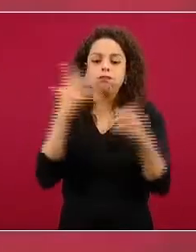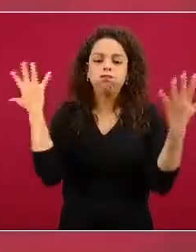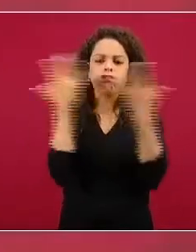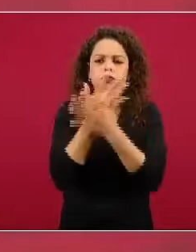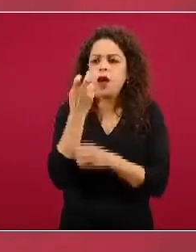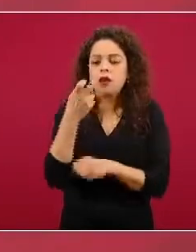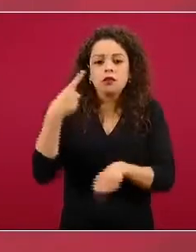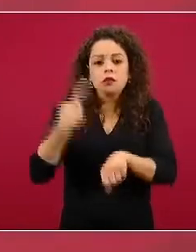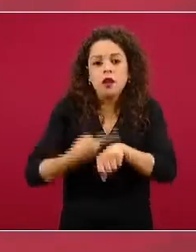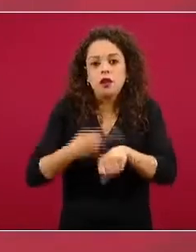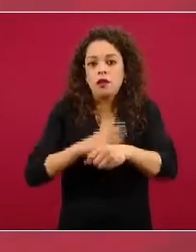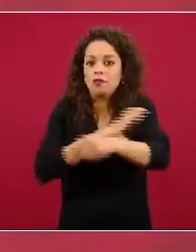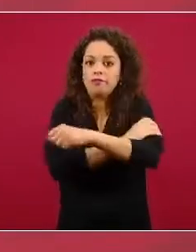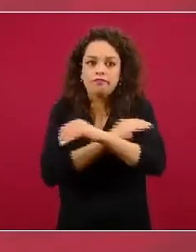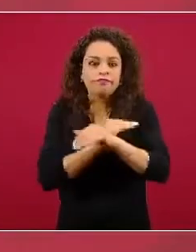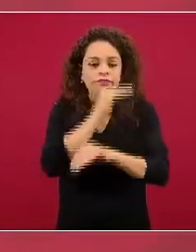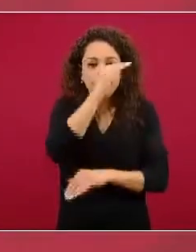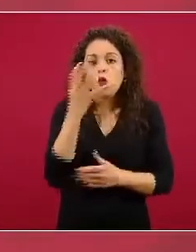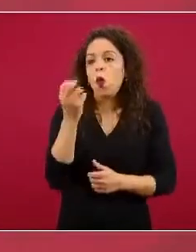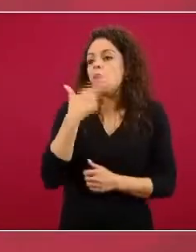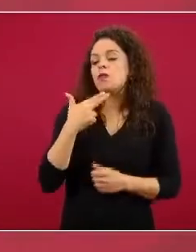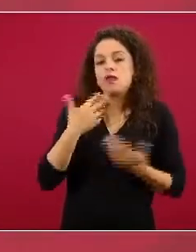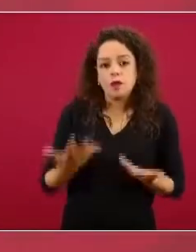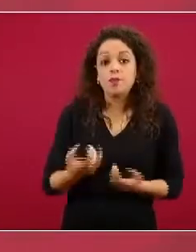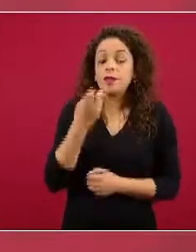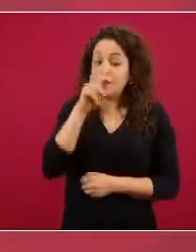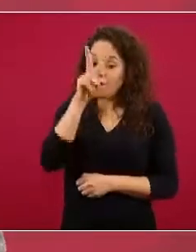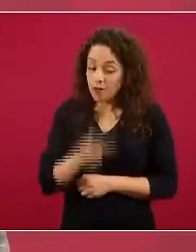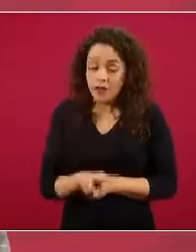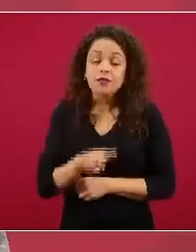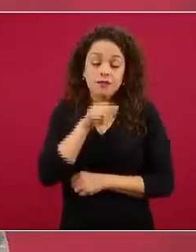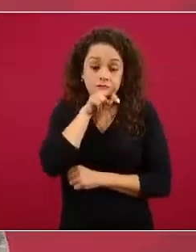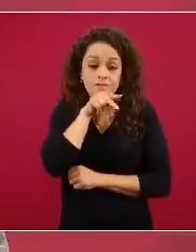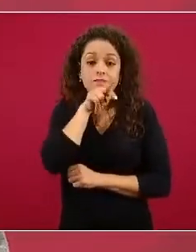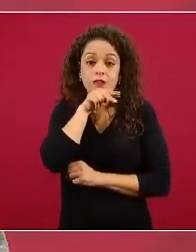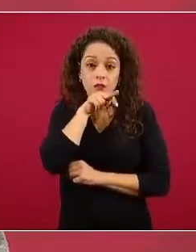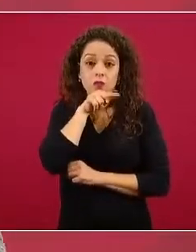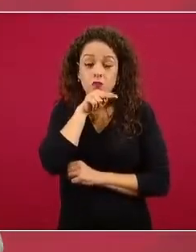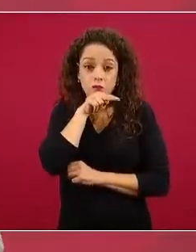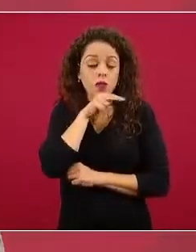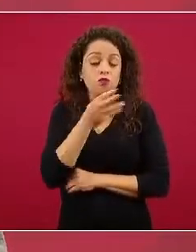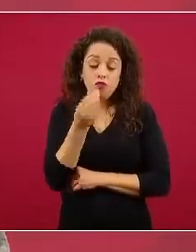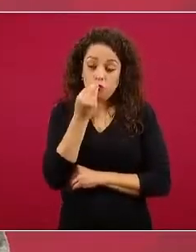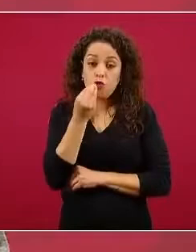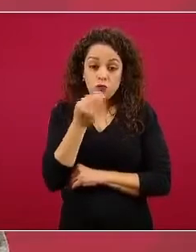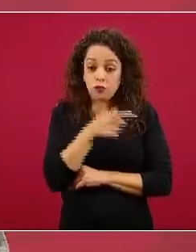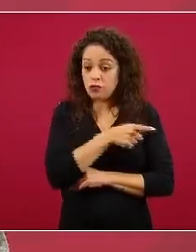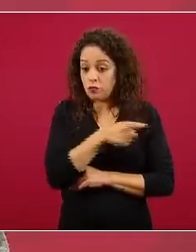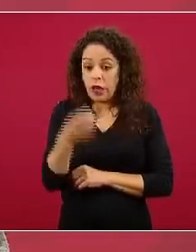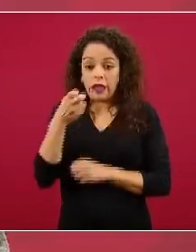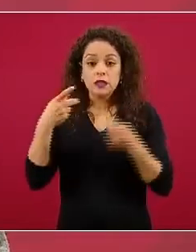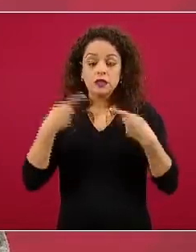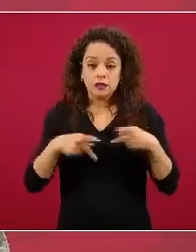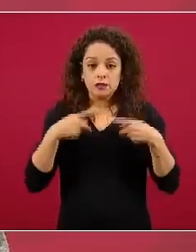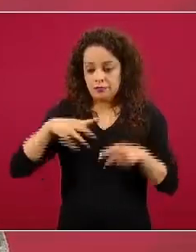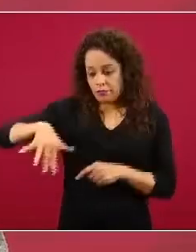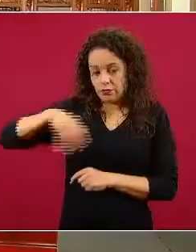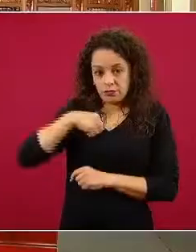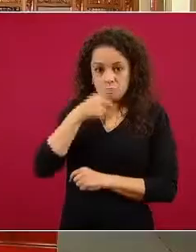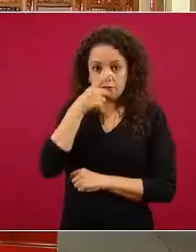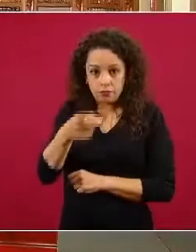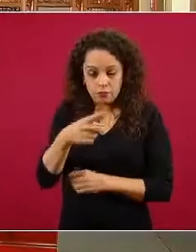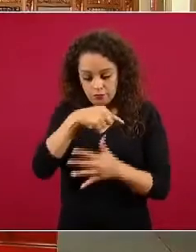sí tenemos esta preocupación especial para las personas con las características que acabo de